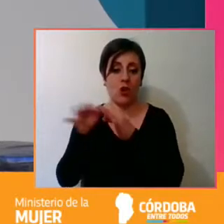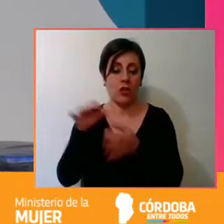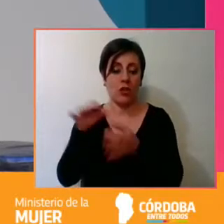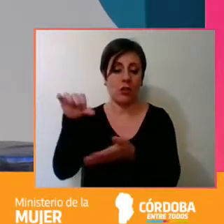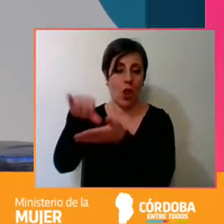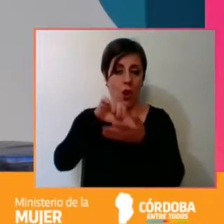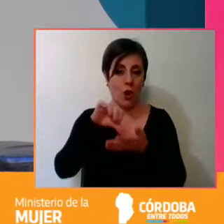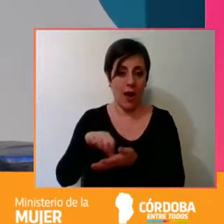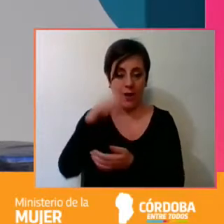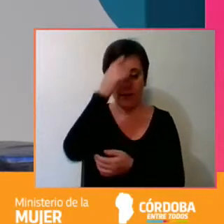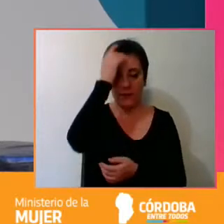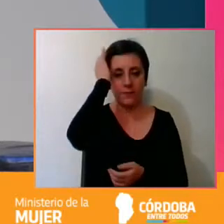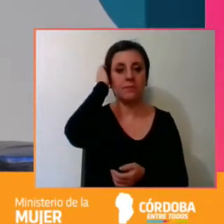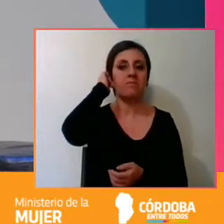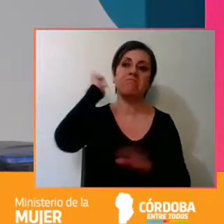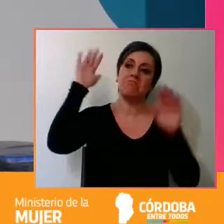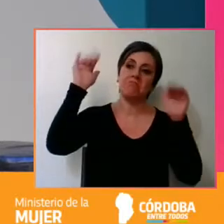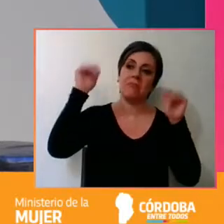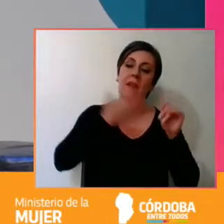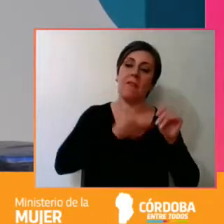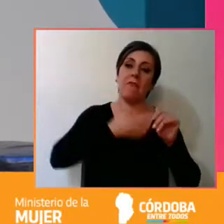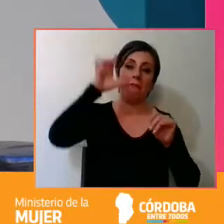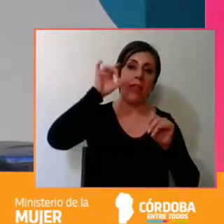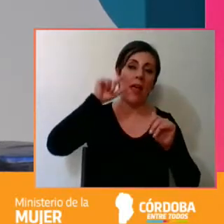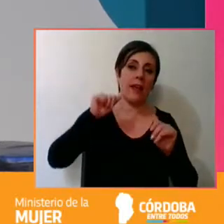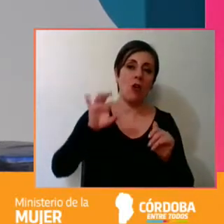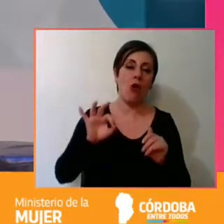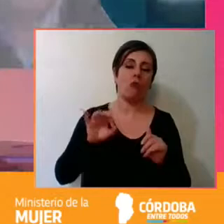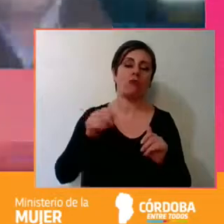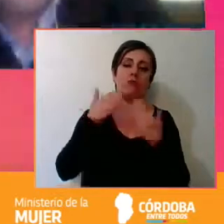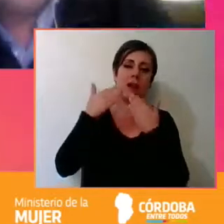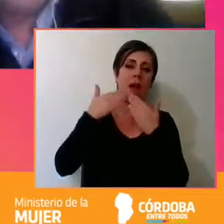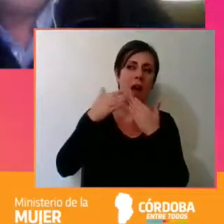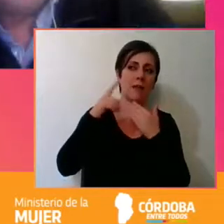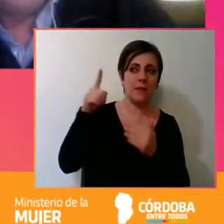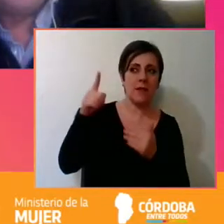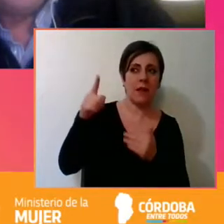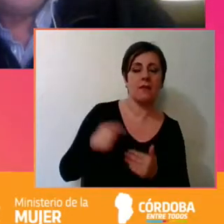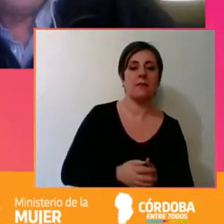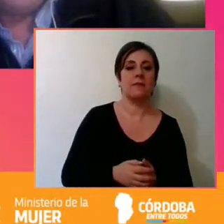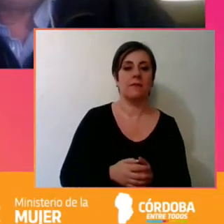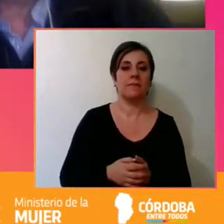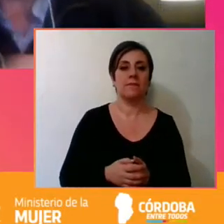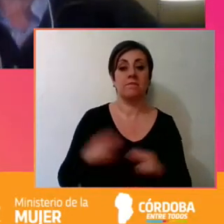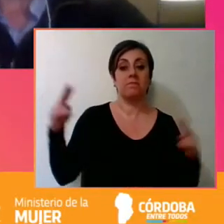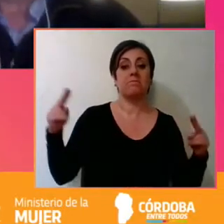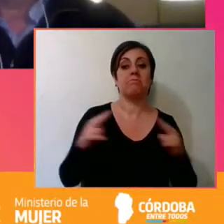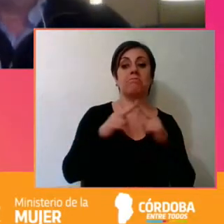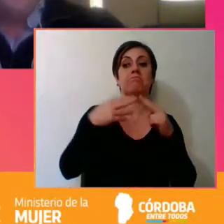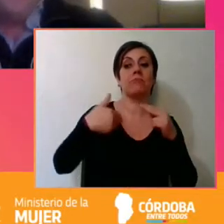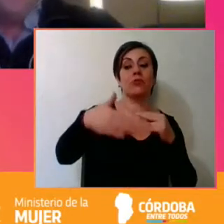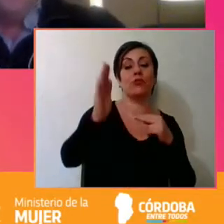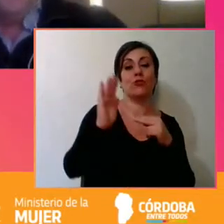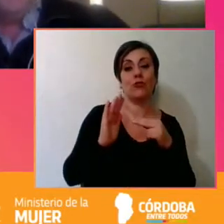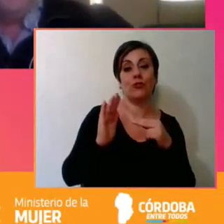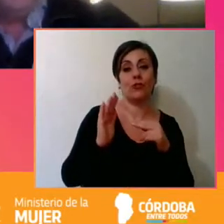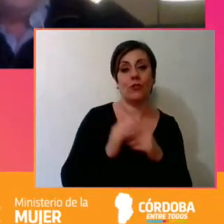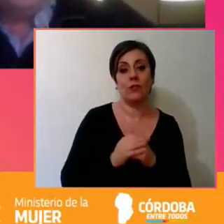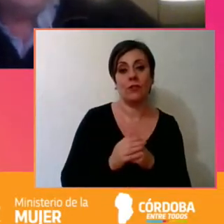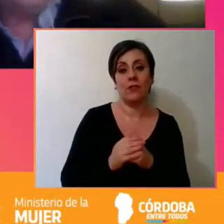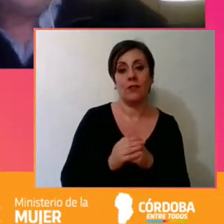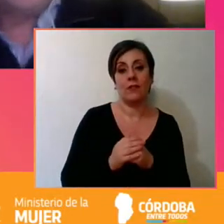bueno, despedirte Federico, agradecerte infinitamente y bueno, nos estamos viendo pronto en un sinnúmero